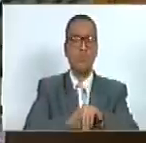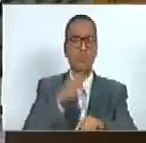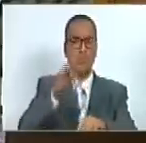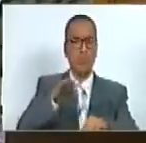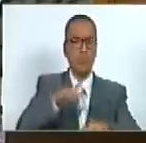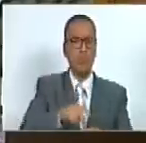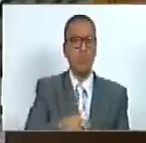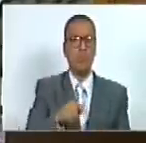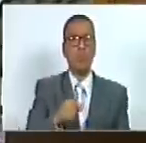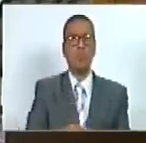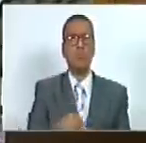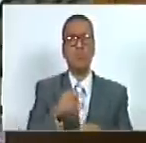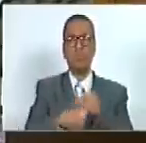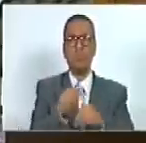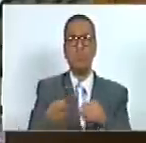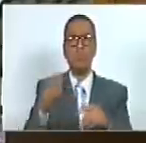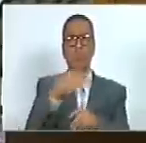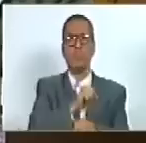difíciles